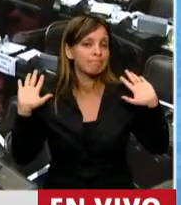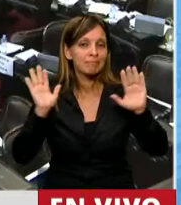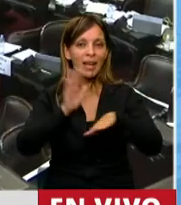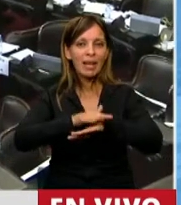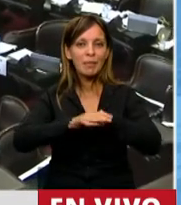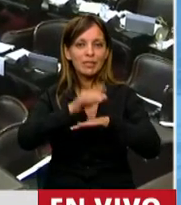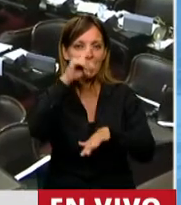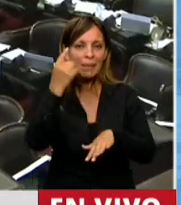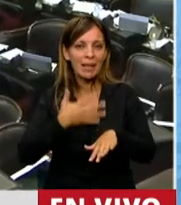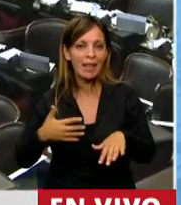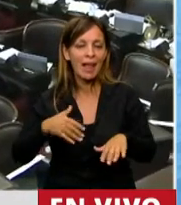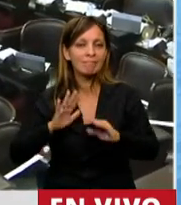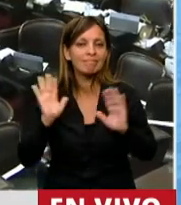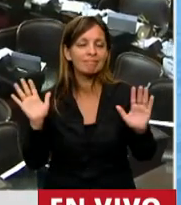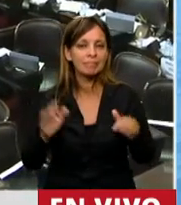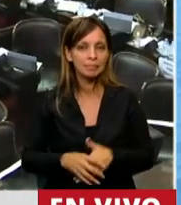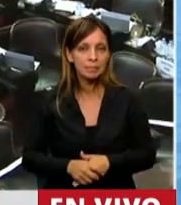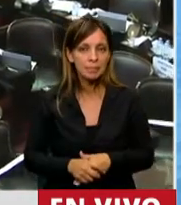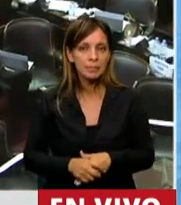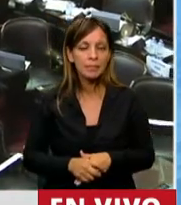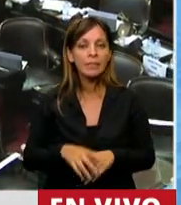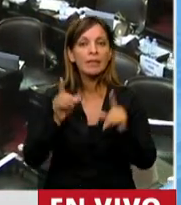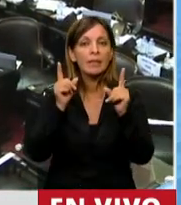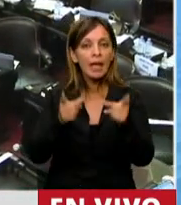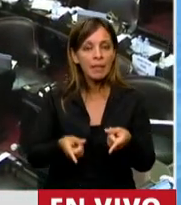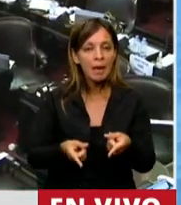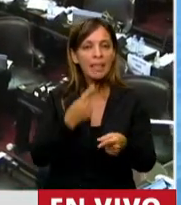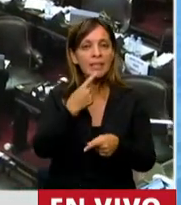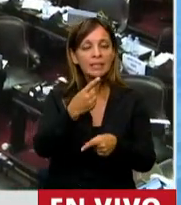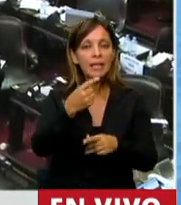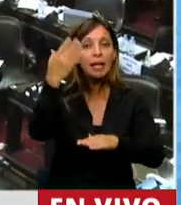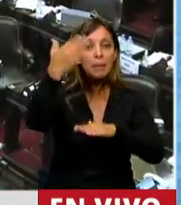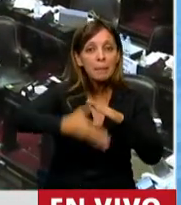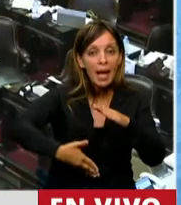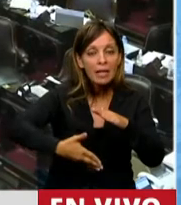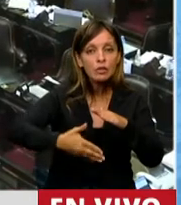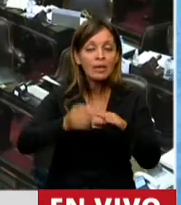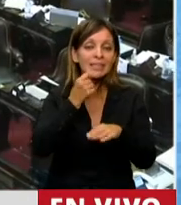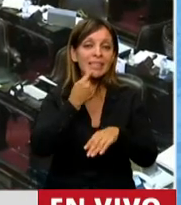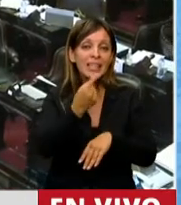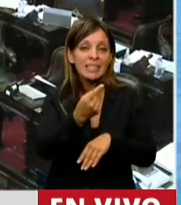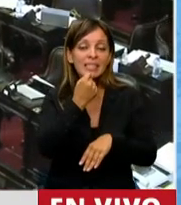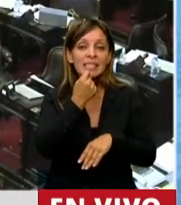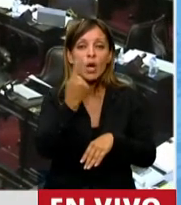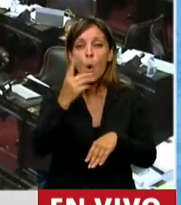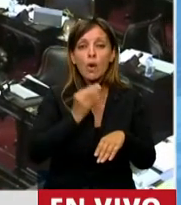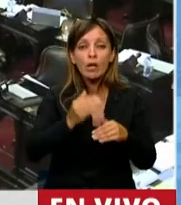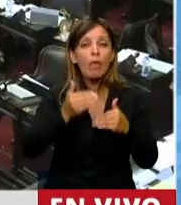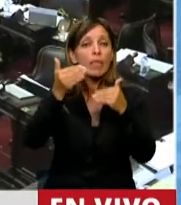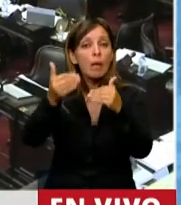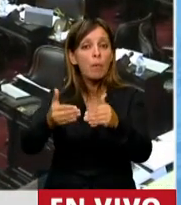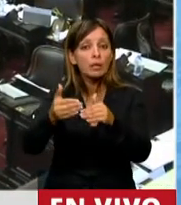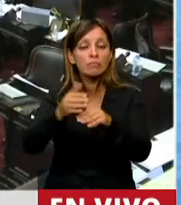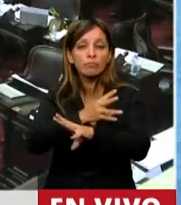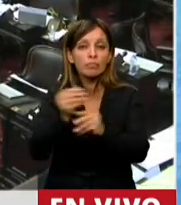responsabilidad patrimonial, con el agravante que tiene un plazo de caducidad que, pasados los 365 días, deja